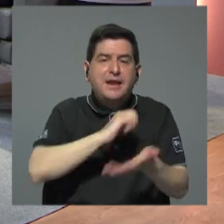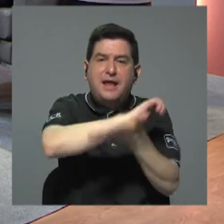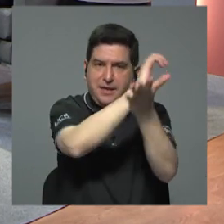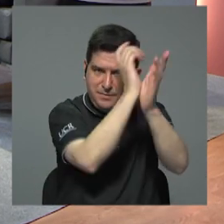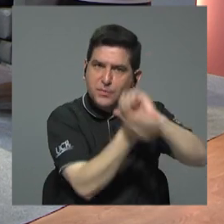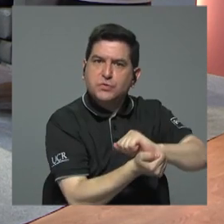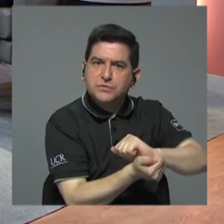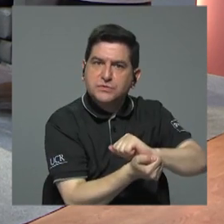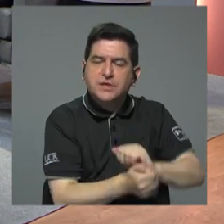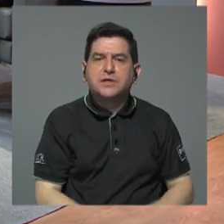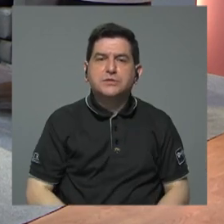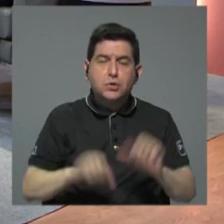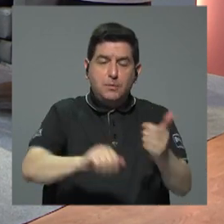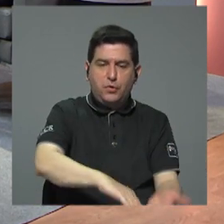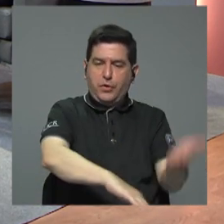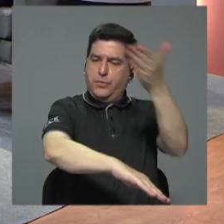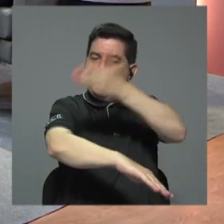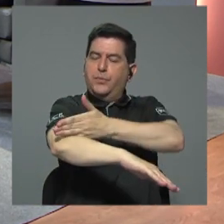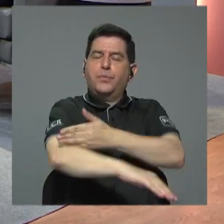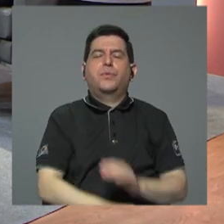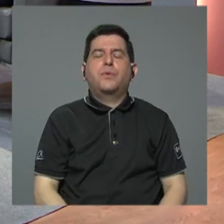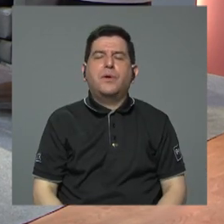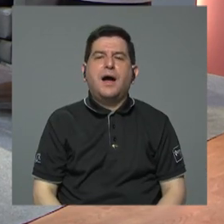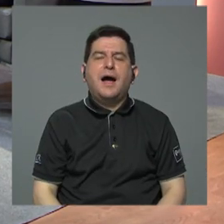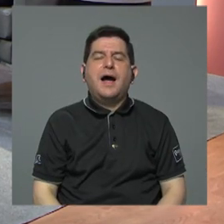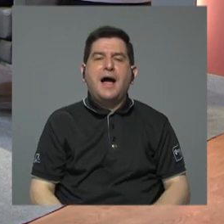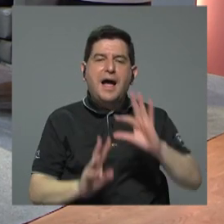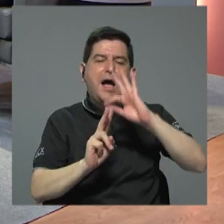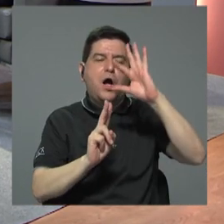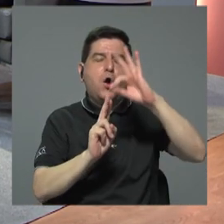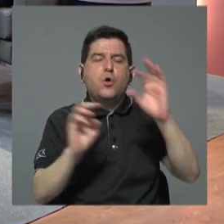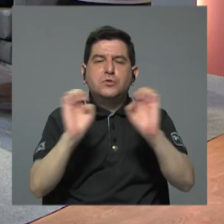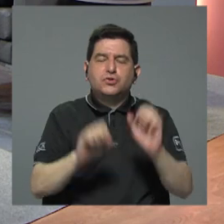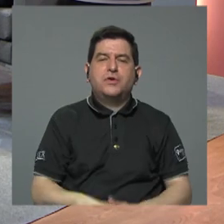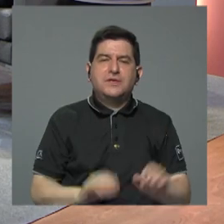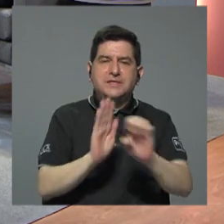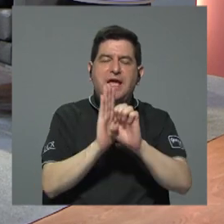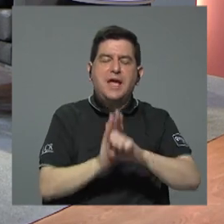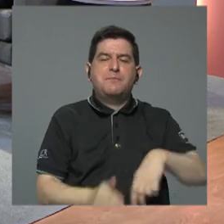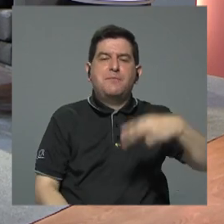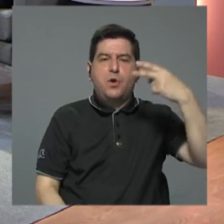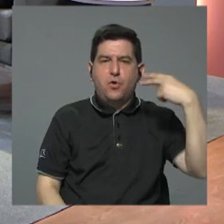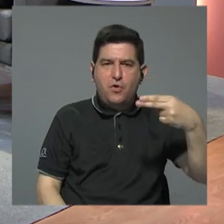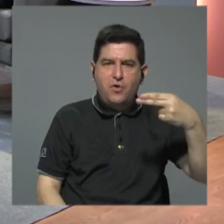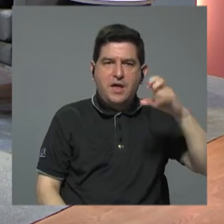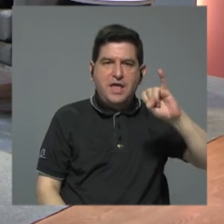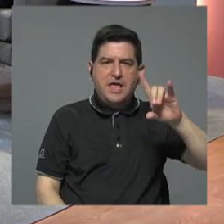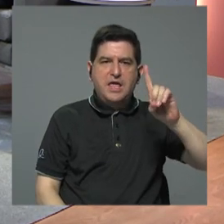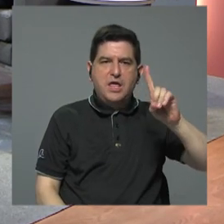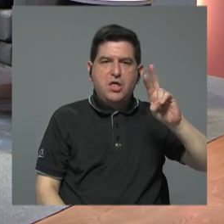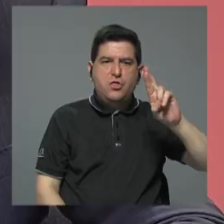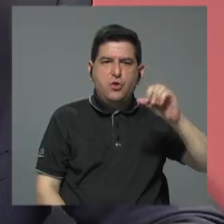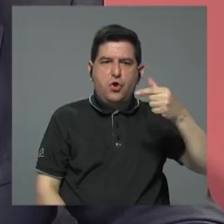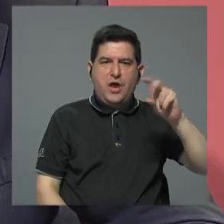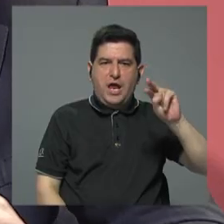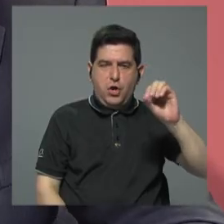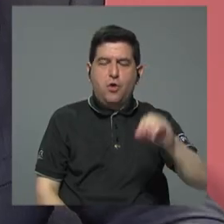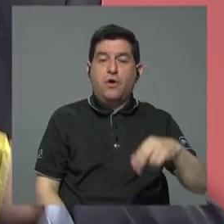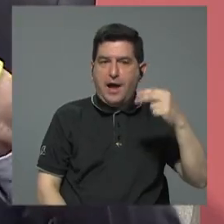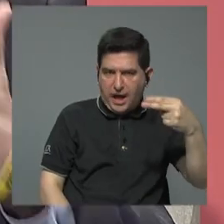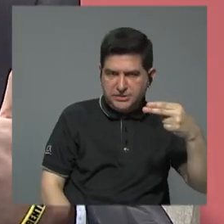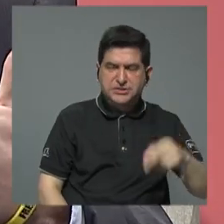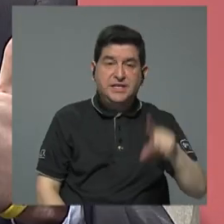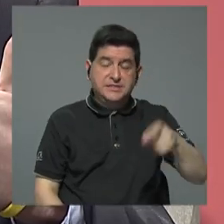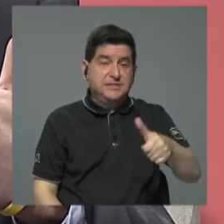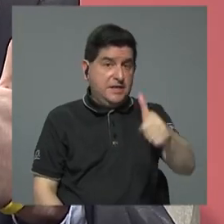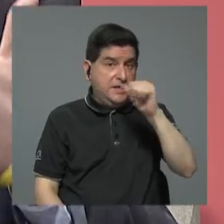transición para dar el gran salto hacia fuentes de alternativas de energía como el hidrógeno. ¿Qué se necesita para producir hidrógeno, por ejemplo? Se necesita